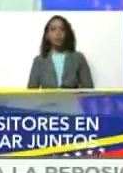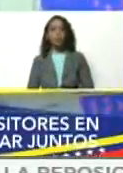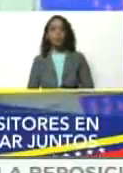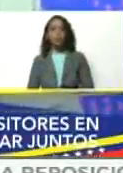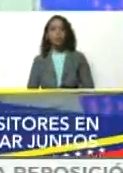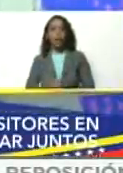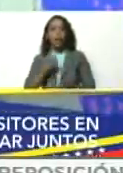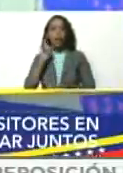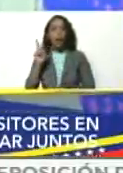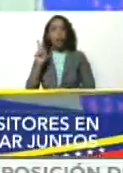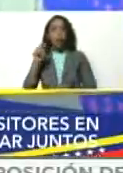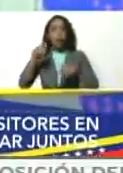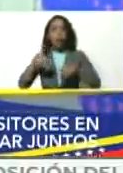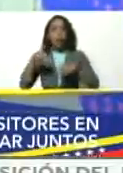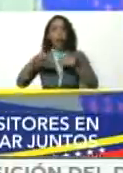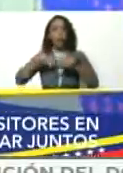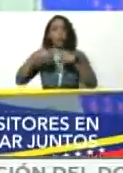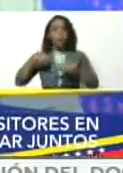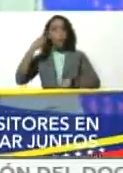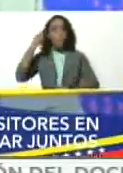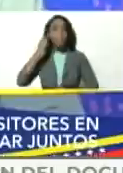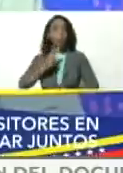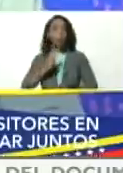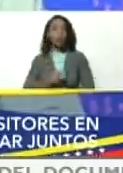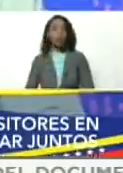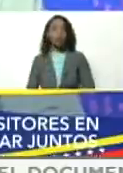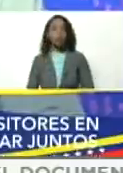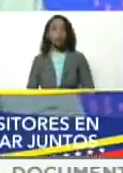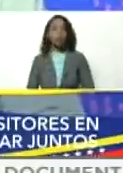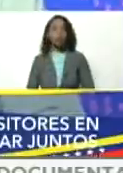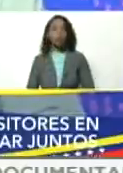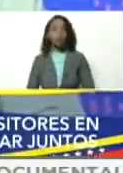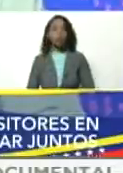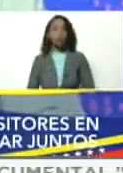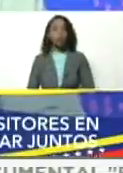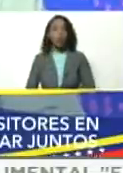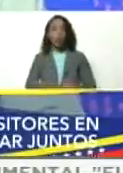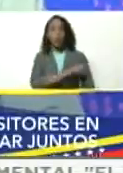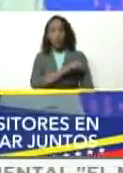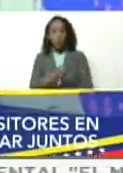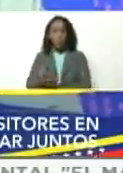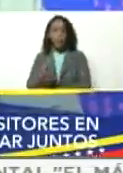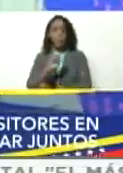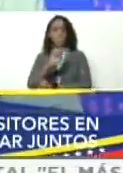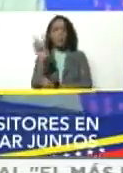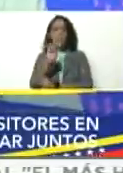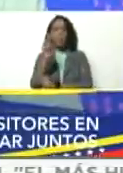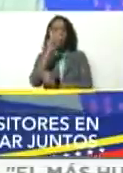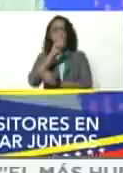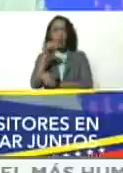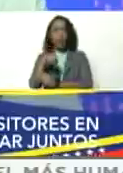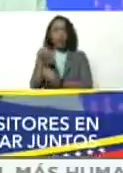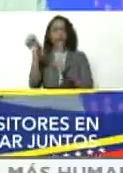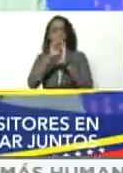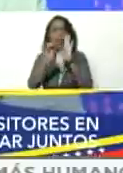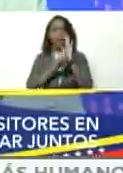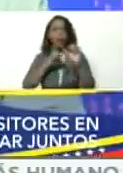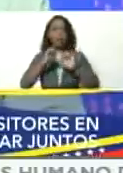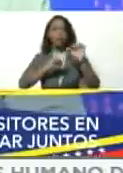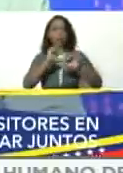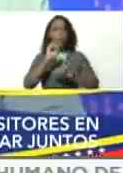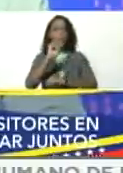Esta revolución bolivariana, que cumple 22 años en esta etapa del siglo